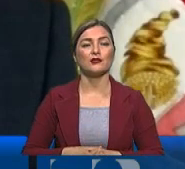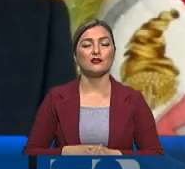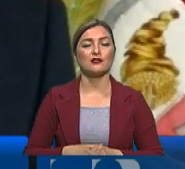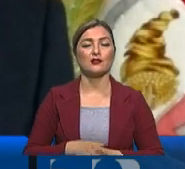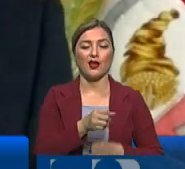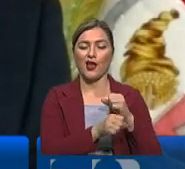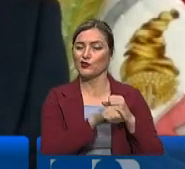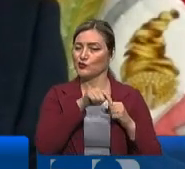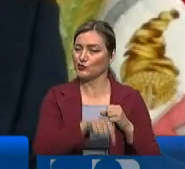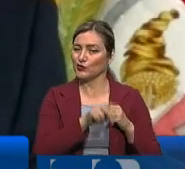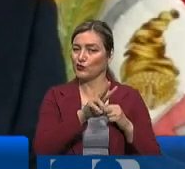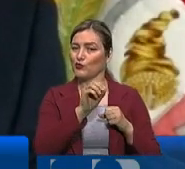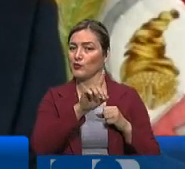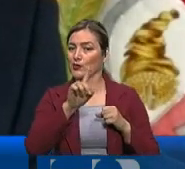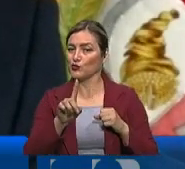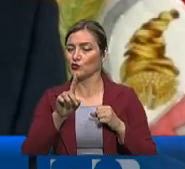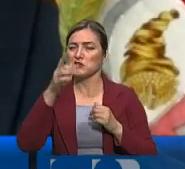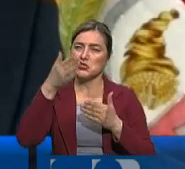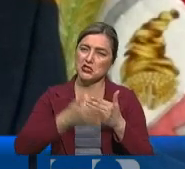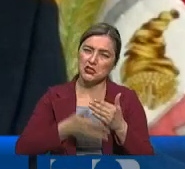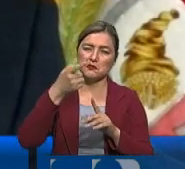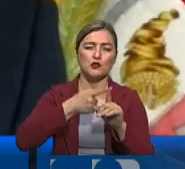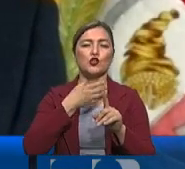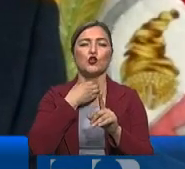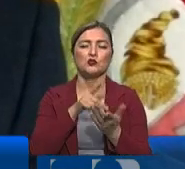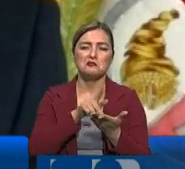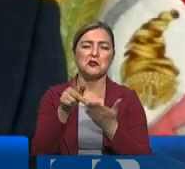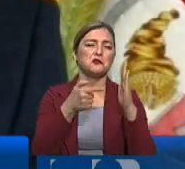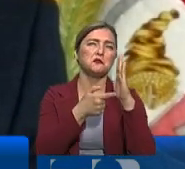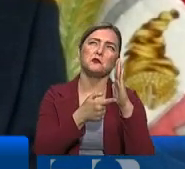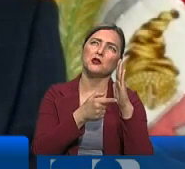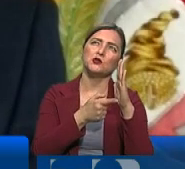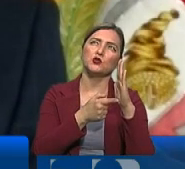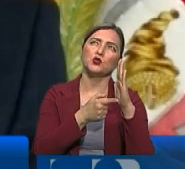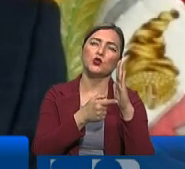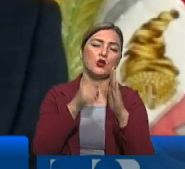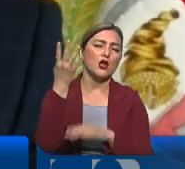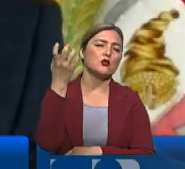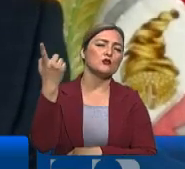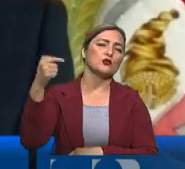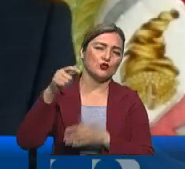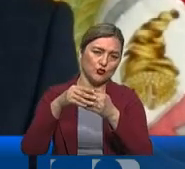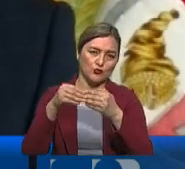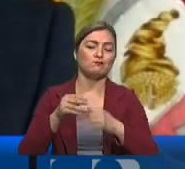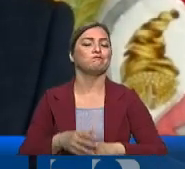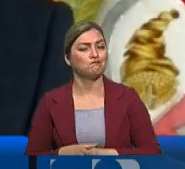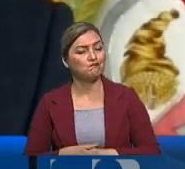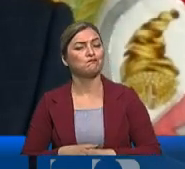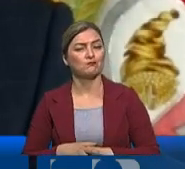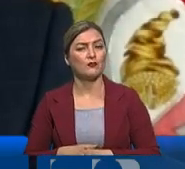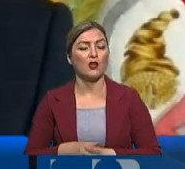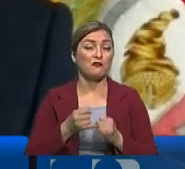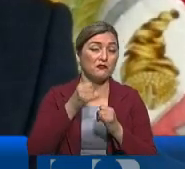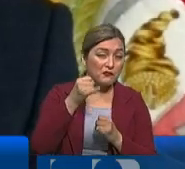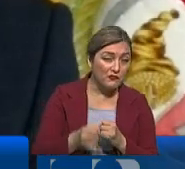vamos del año hasta el mes de agosto, tenemos una recaudación de igual manera ya de 14 millones de dólares. Esto significa que